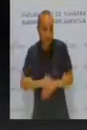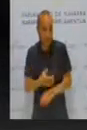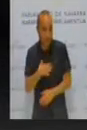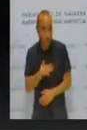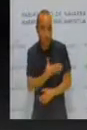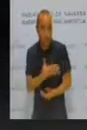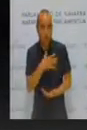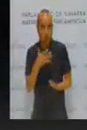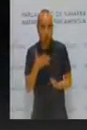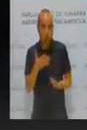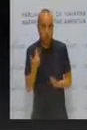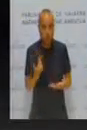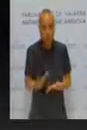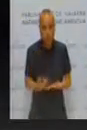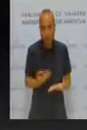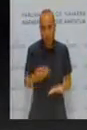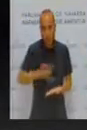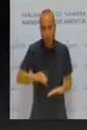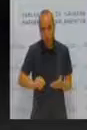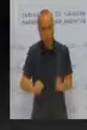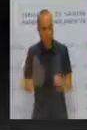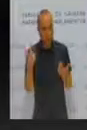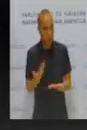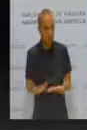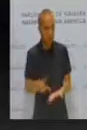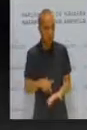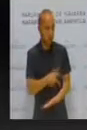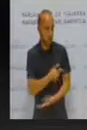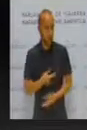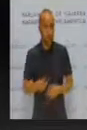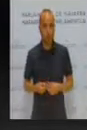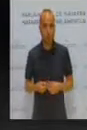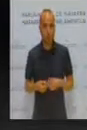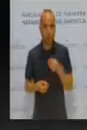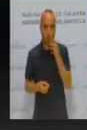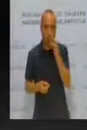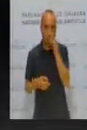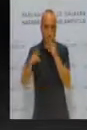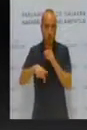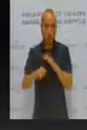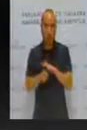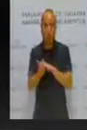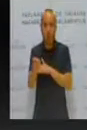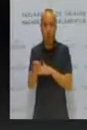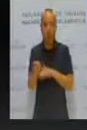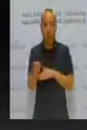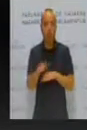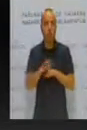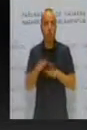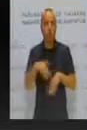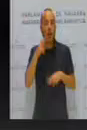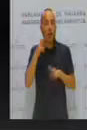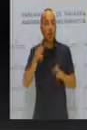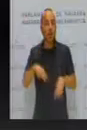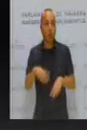el diario de sesiones. Señorías, estamos esta mañana ante una moción que al final lo que viene a reconocer es la existencia de recortes